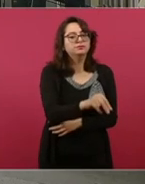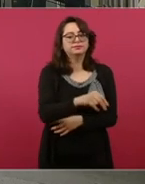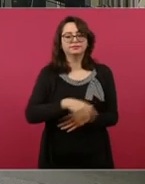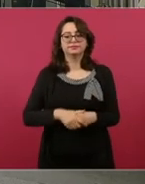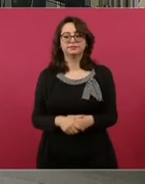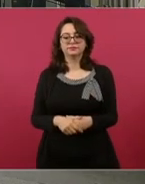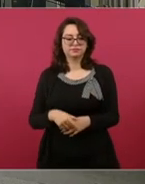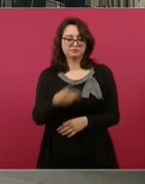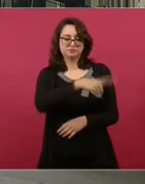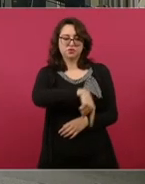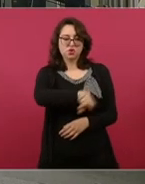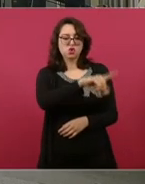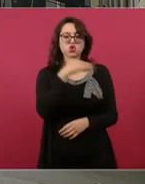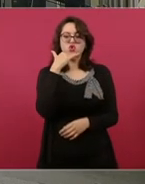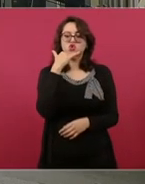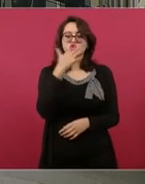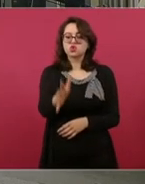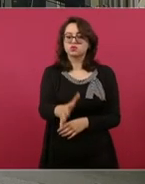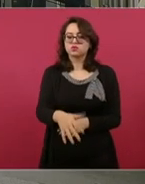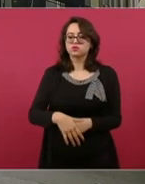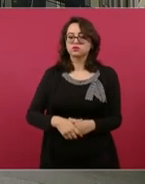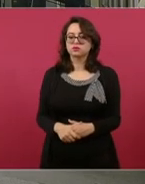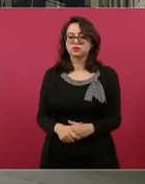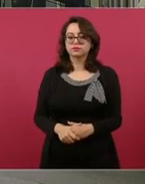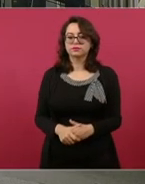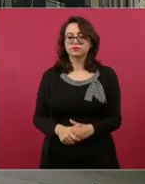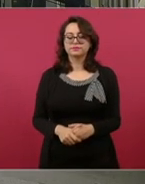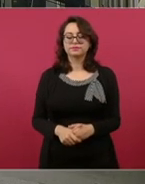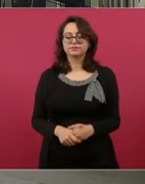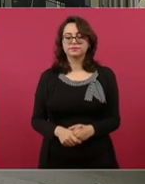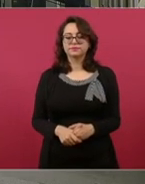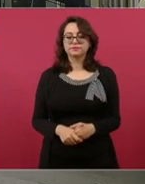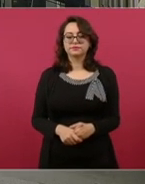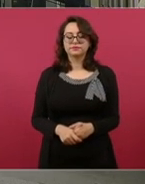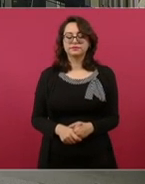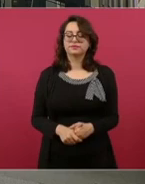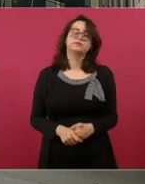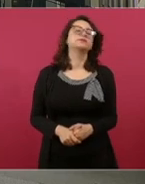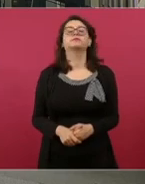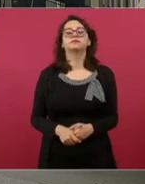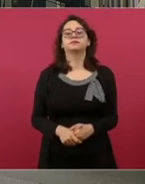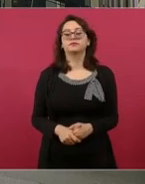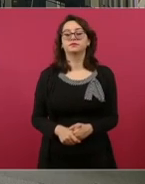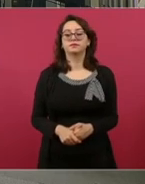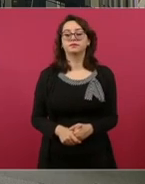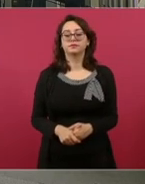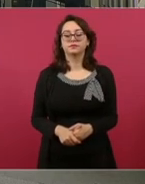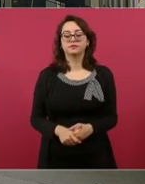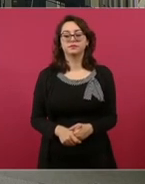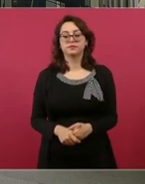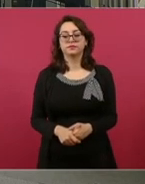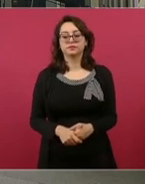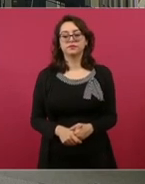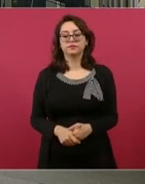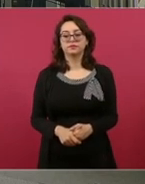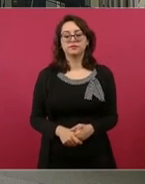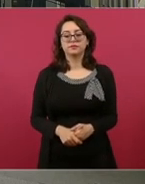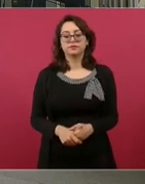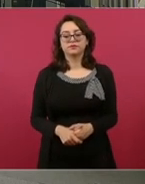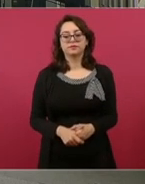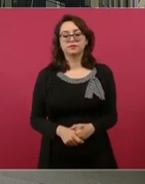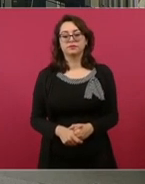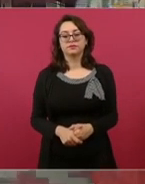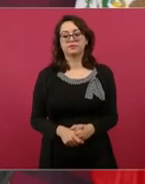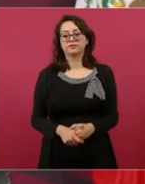con una actitud política de protección de delincuentes de cuello blanco yo interpreto esto más que nada como una actitud política